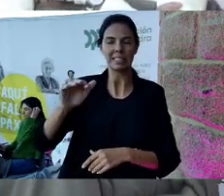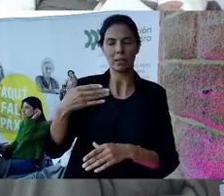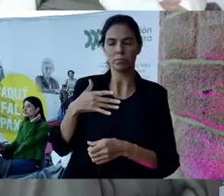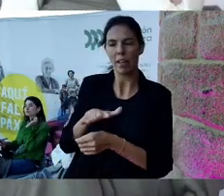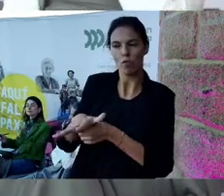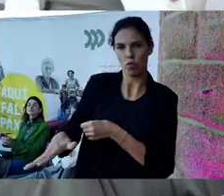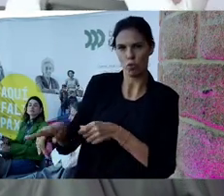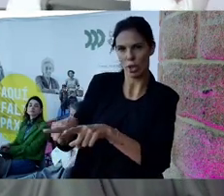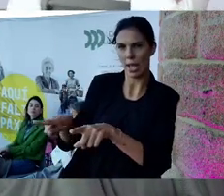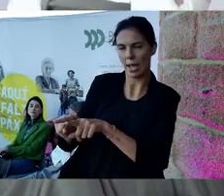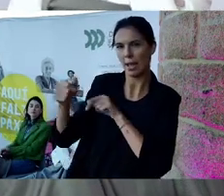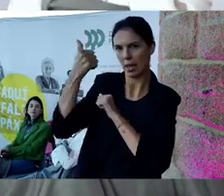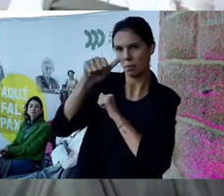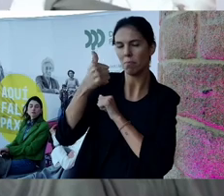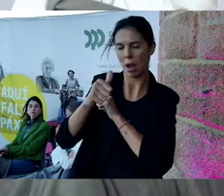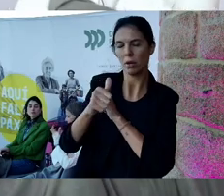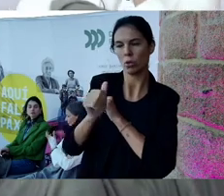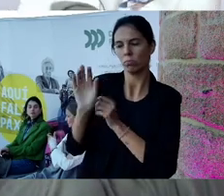en su hermano